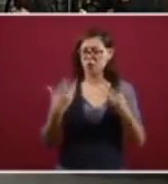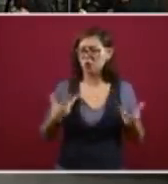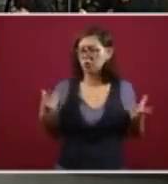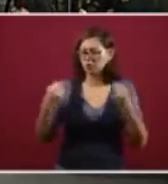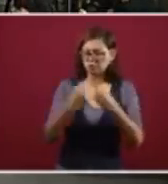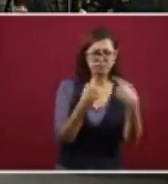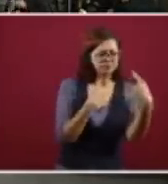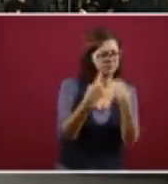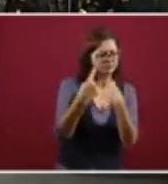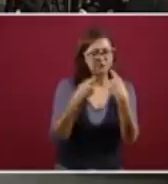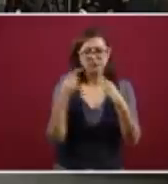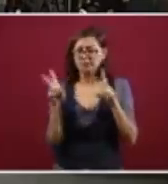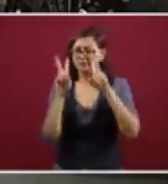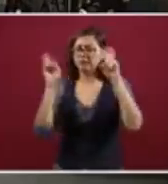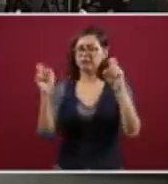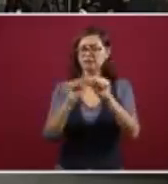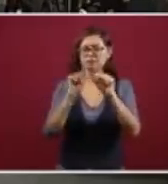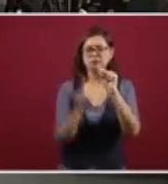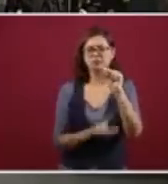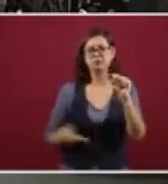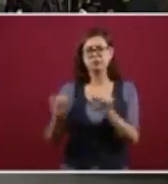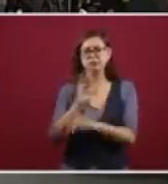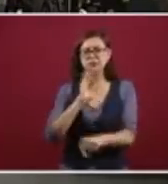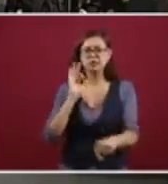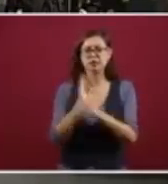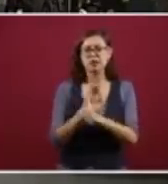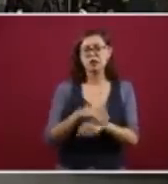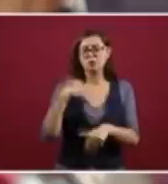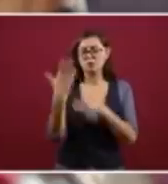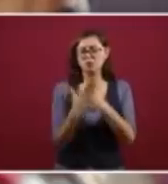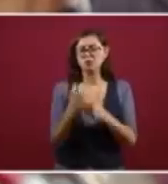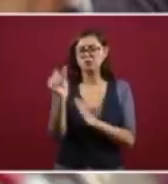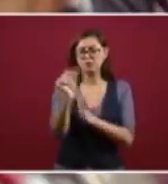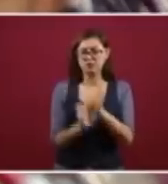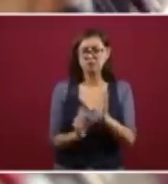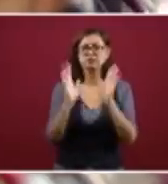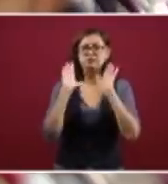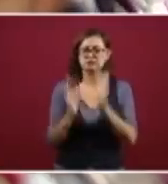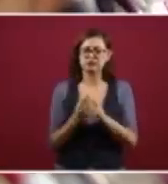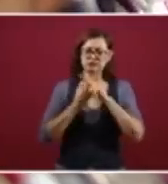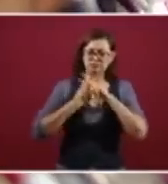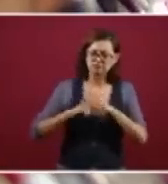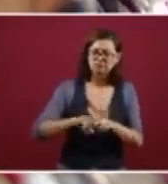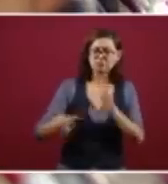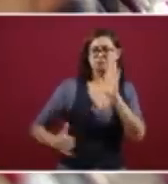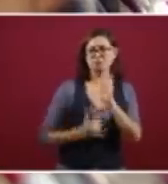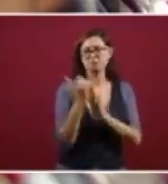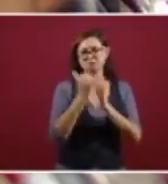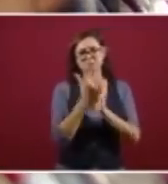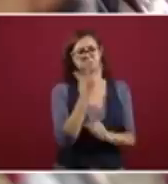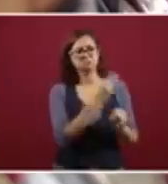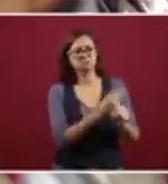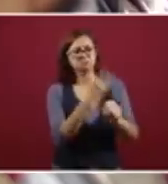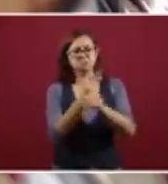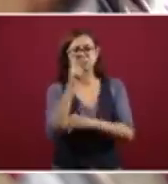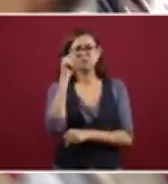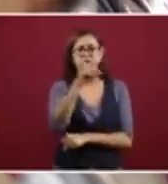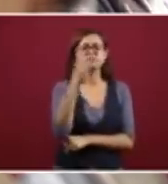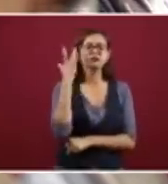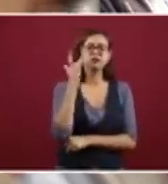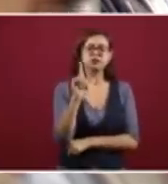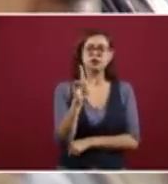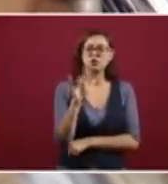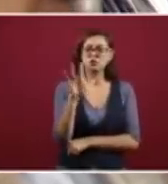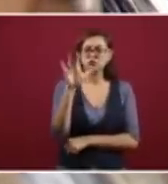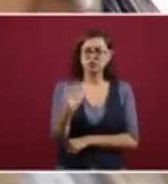seguridad nacional y que el próximo mes ya iniciará la construcción o obviamente las adecuaciones para que el aeropuerto de Santa Lucía